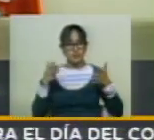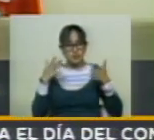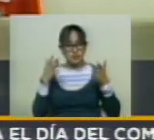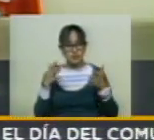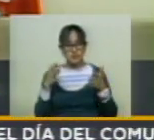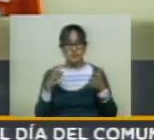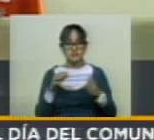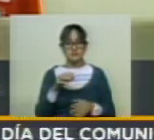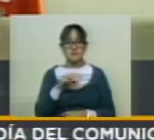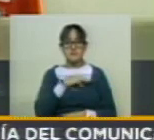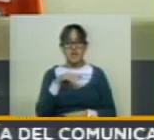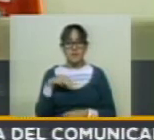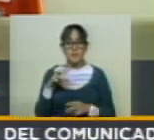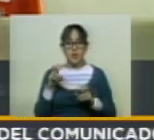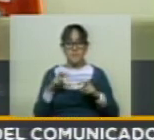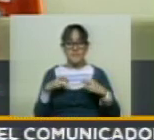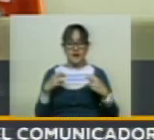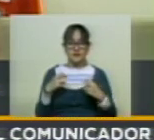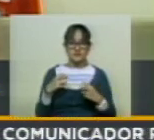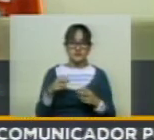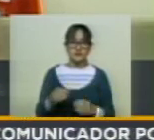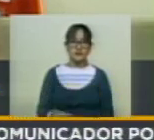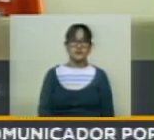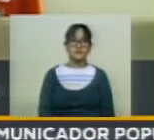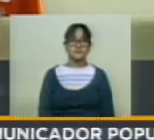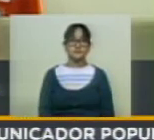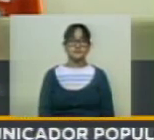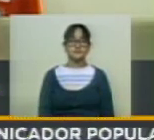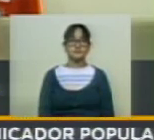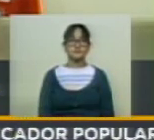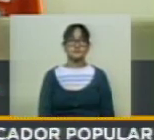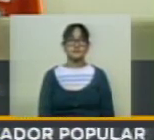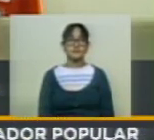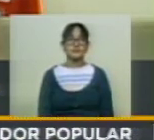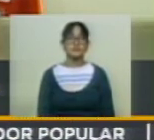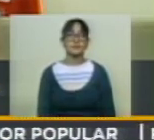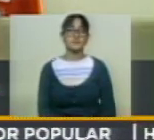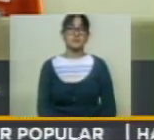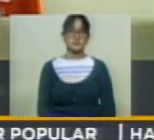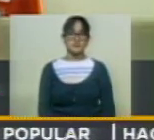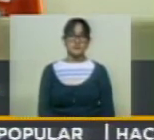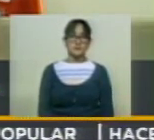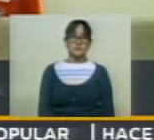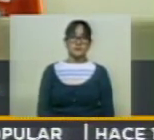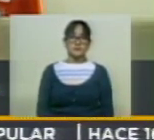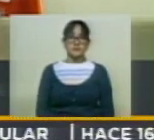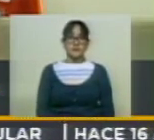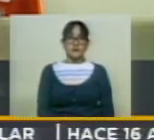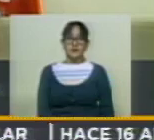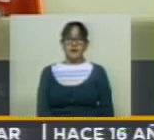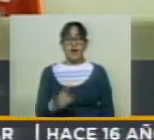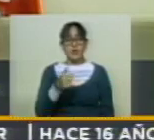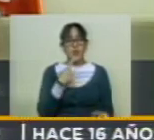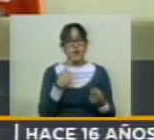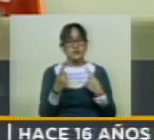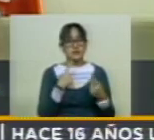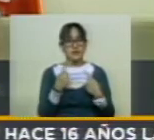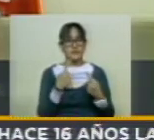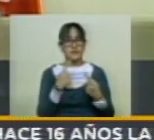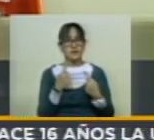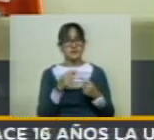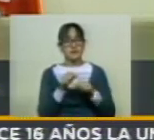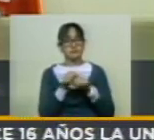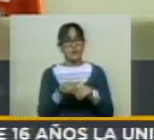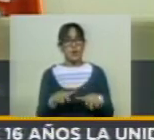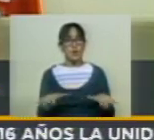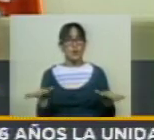mesa, reforzarlo una vez más, decirlo mucho en lo que son los medios, en cada una de nuestras entrevistas, en la difusión